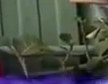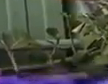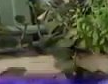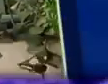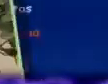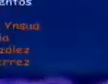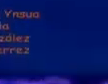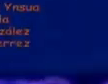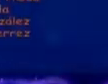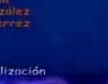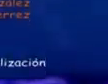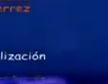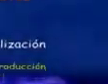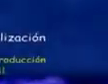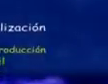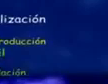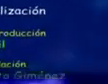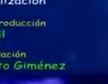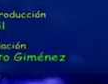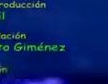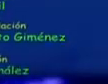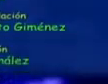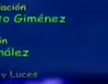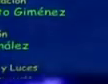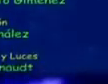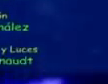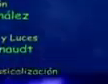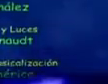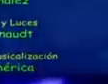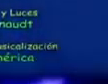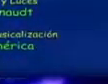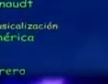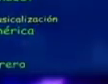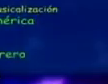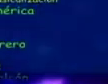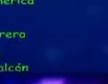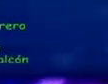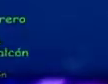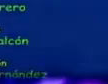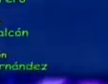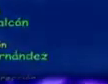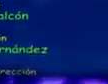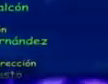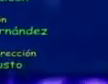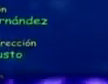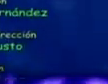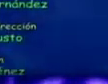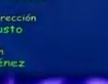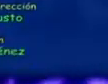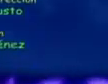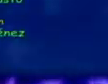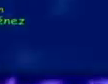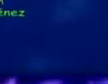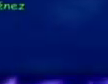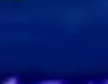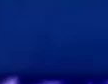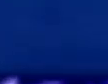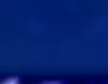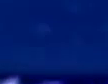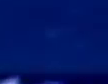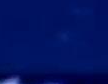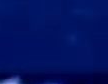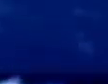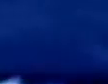Oye, mi amigo, y recuerda, y mi amiguita también, Siempre contigo. junto a tu programa favorito, Bartolito, y la lindísima